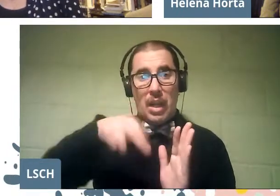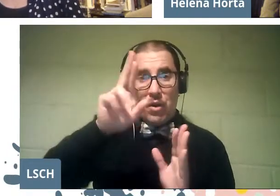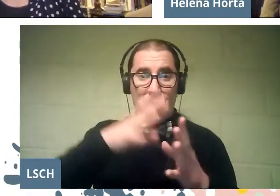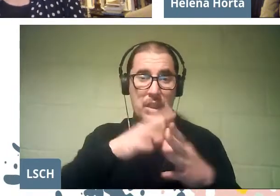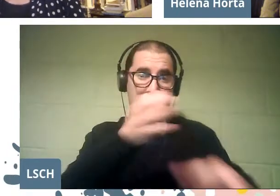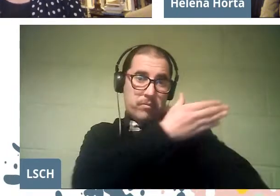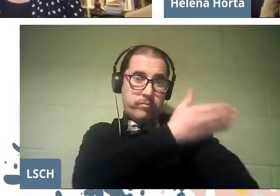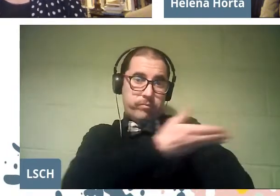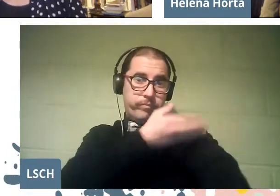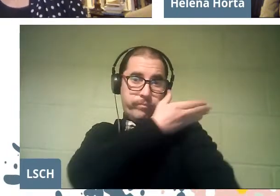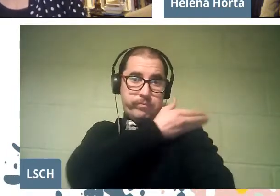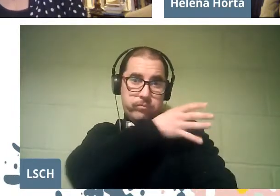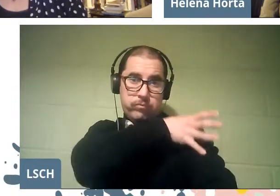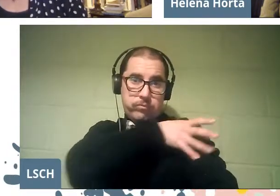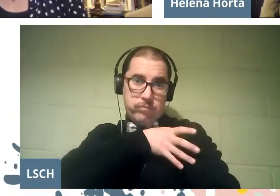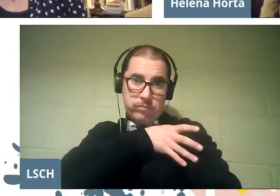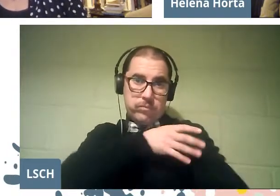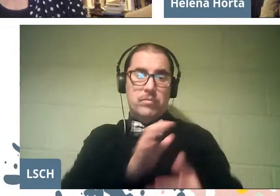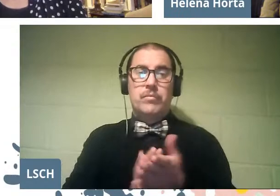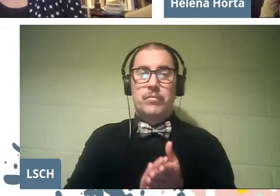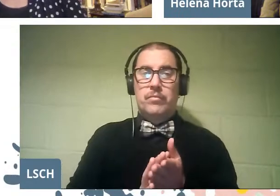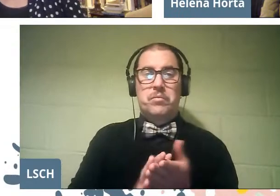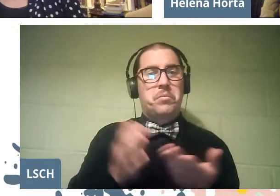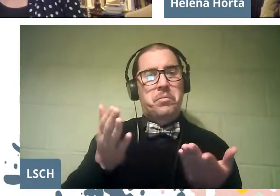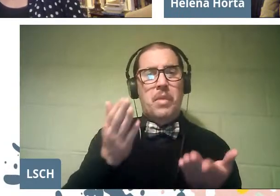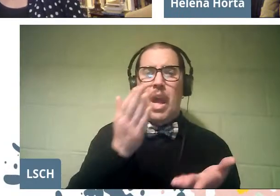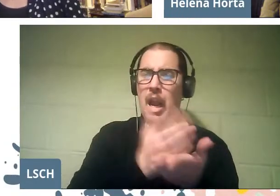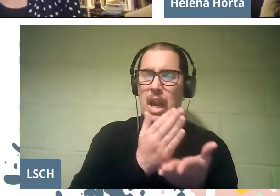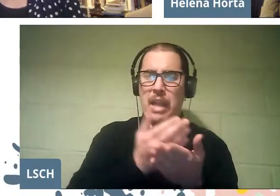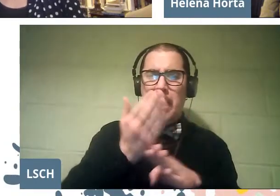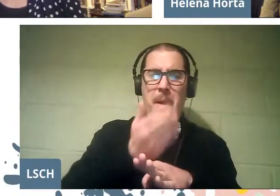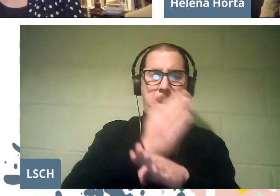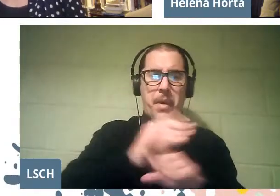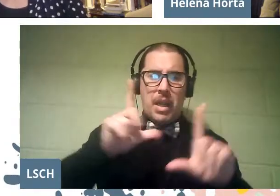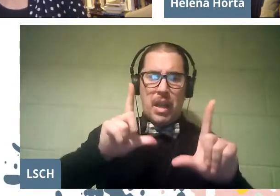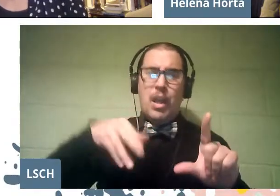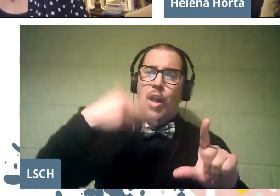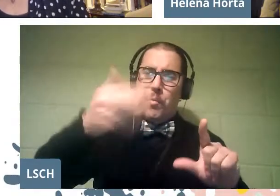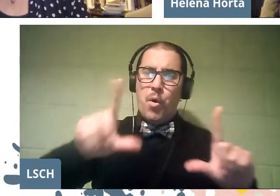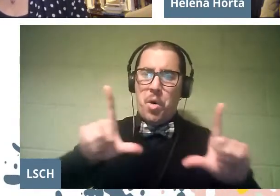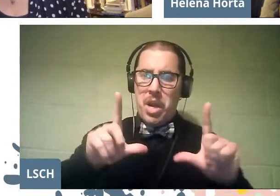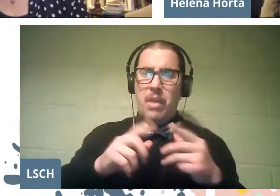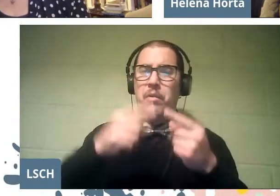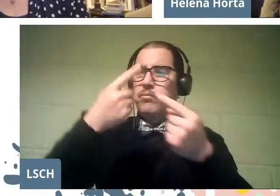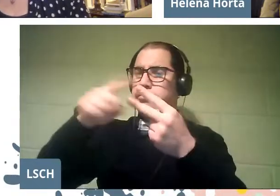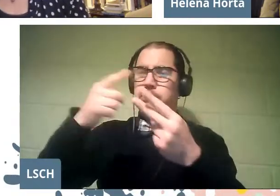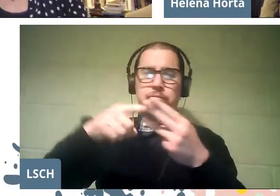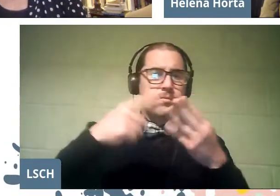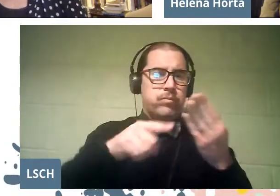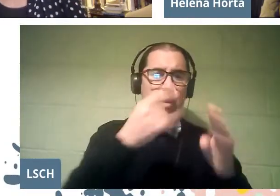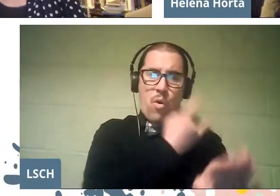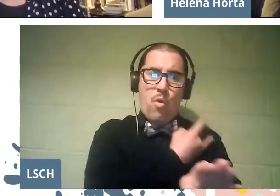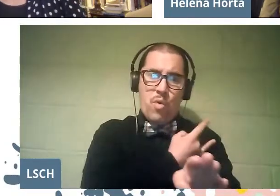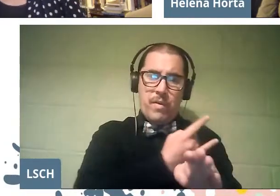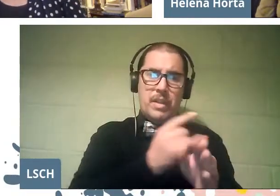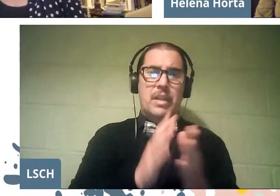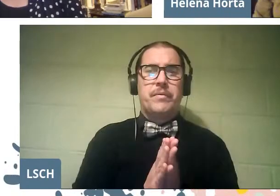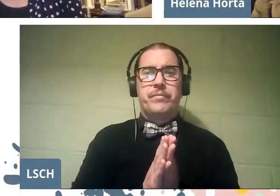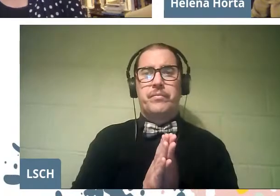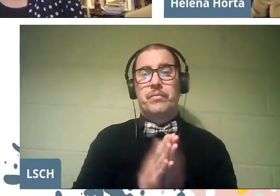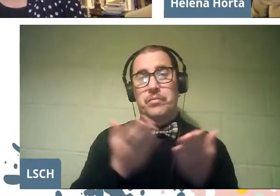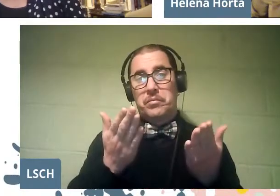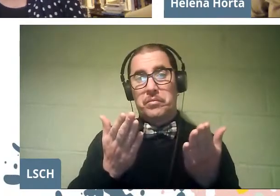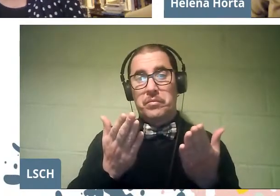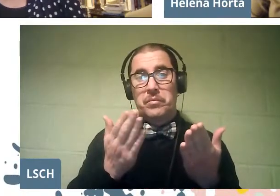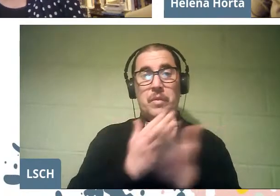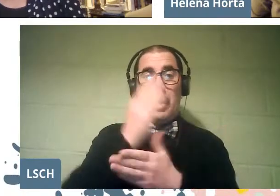de Chile. Ha impartido clases de pregrado y posgrados en distintas universidades y desde el